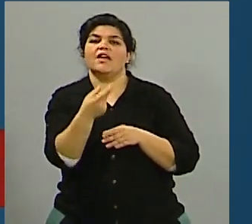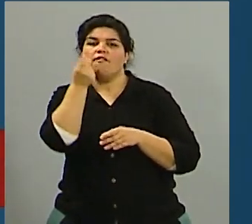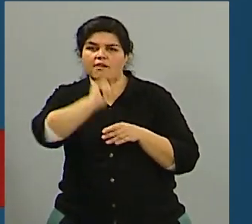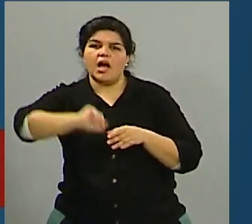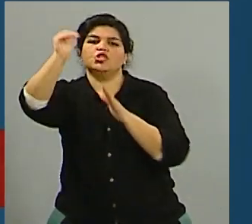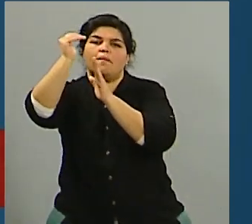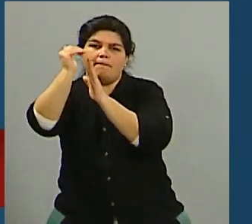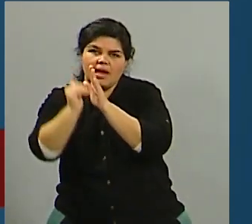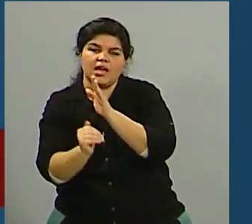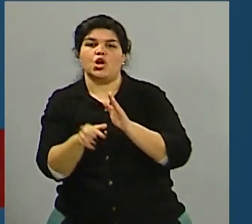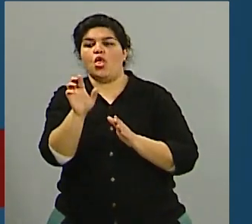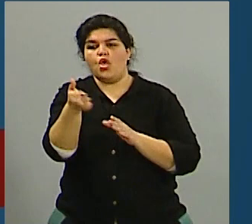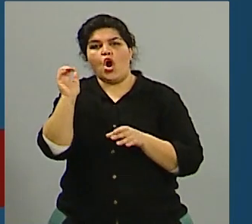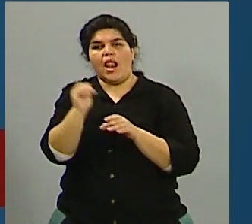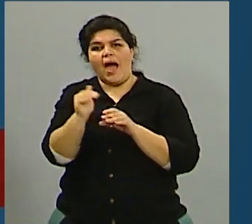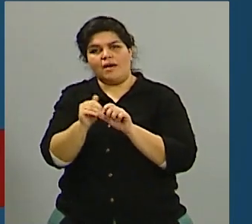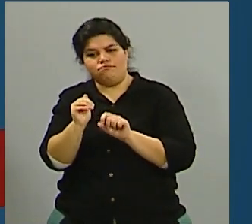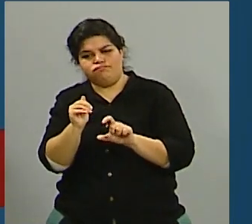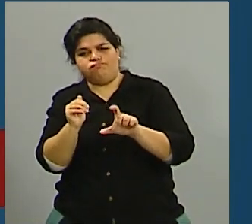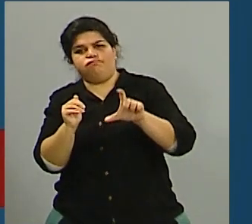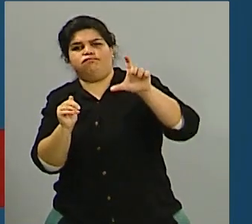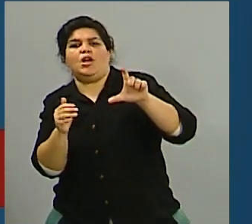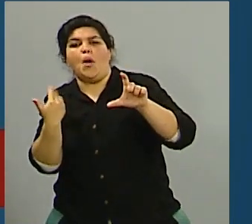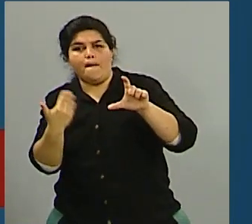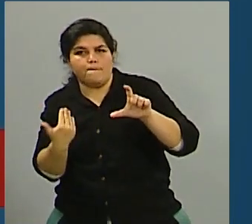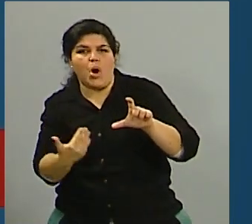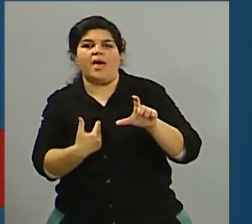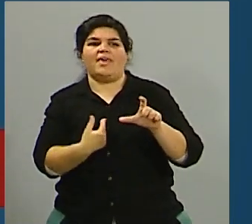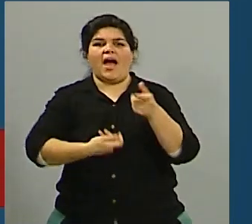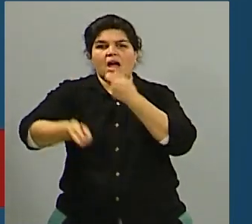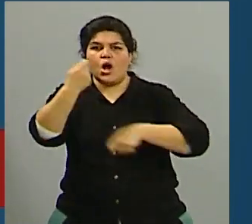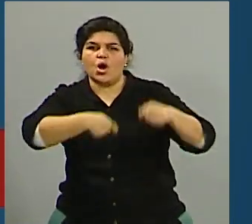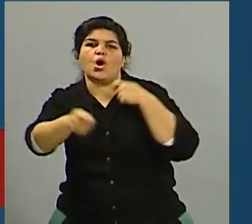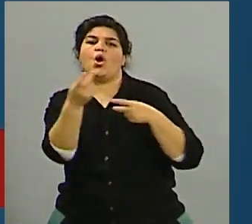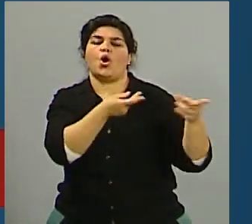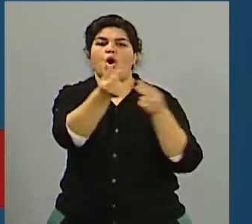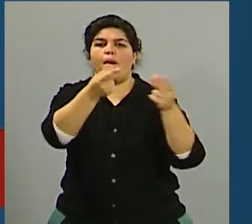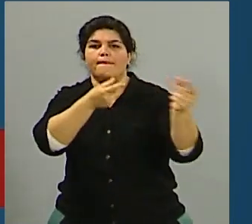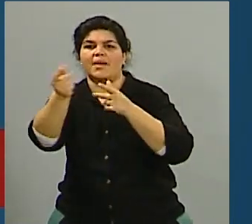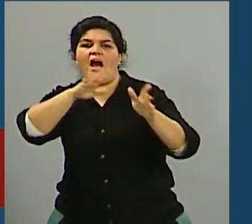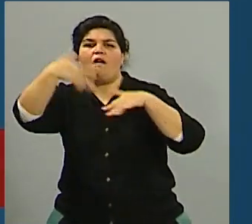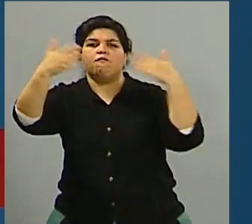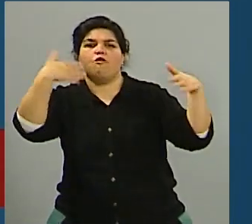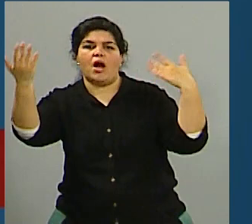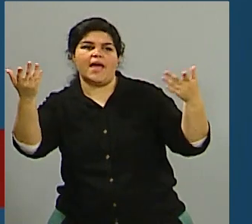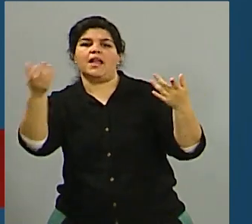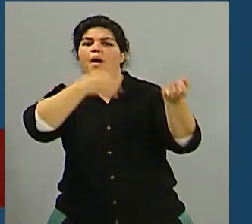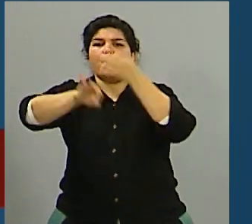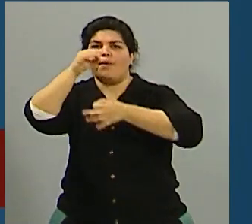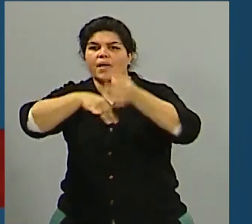más disponibilidad de dólares, que nos permita hacer frente a las importaciones necesarias para poner a andar esta matriz